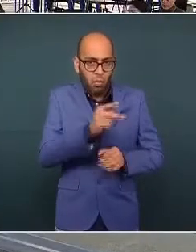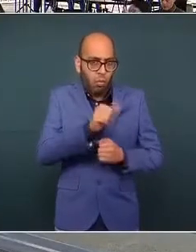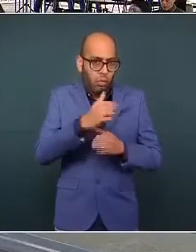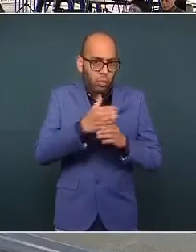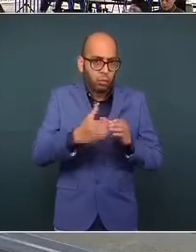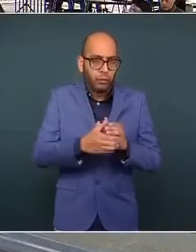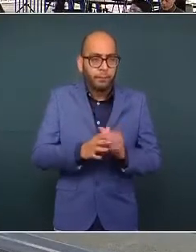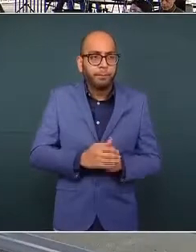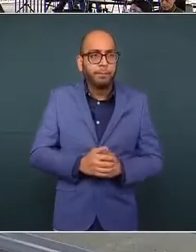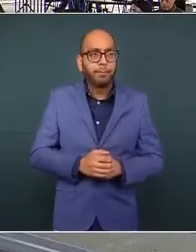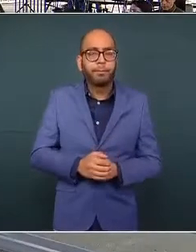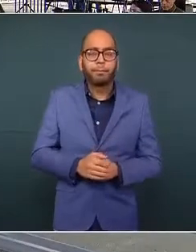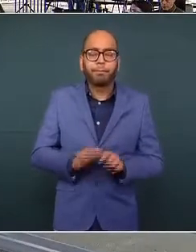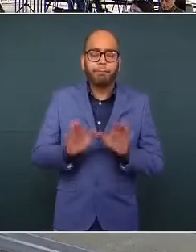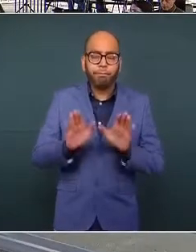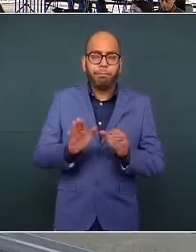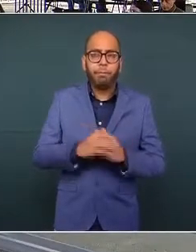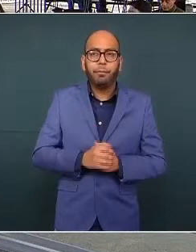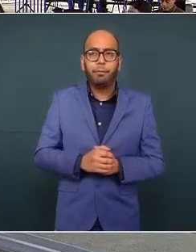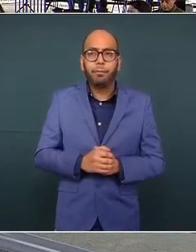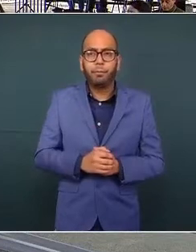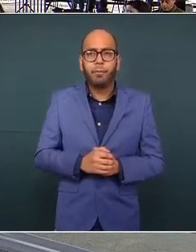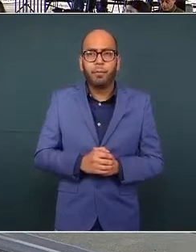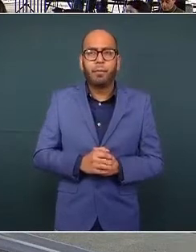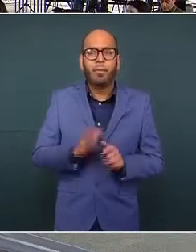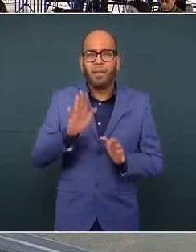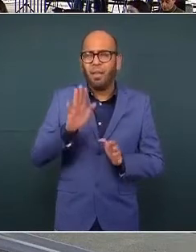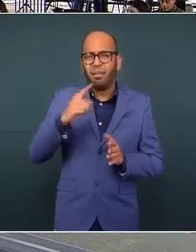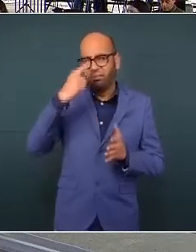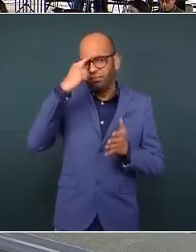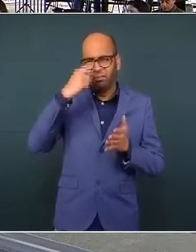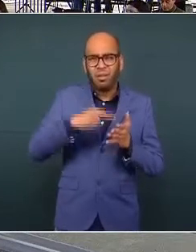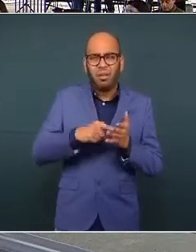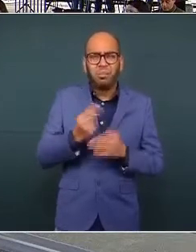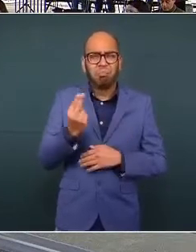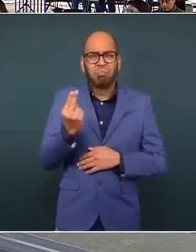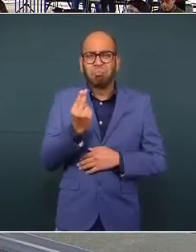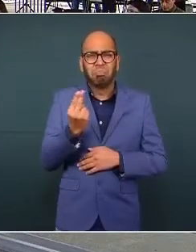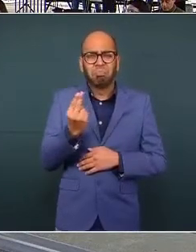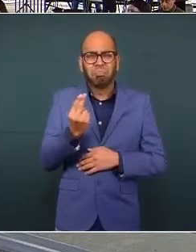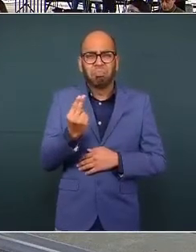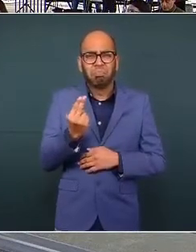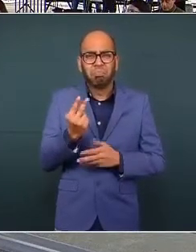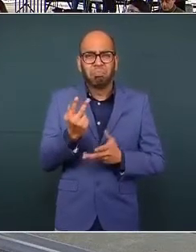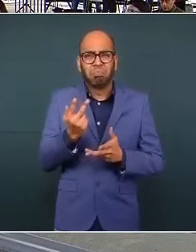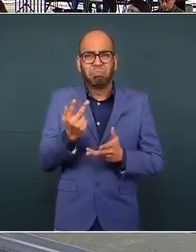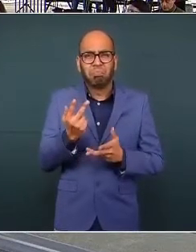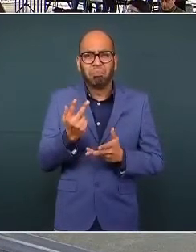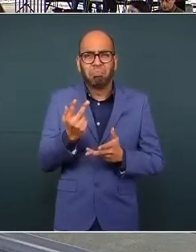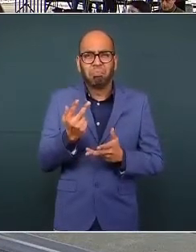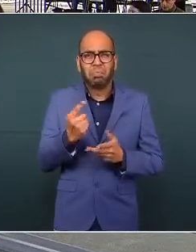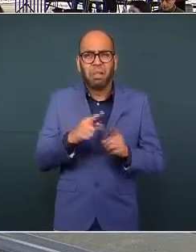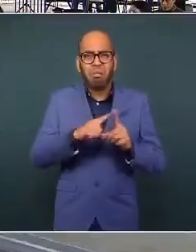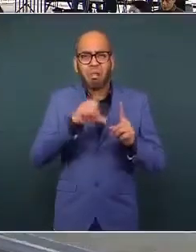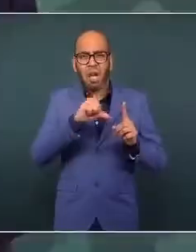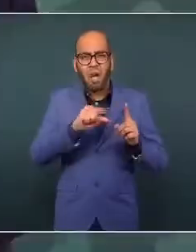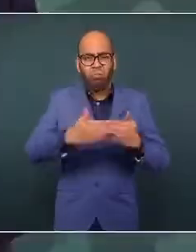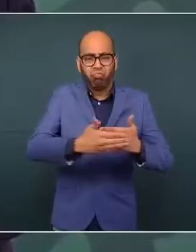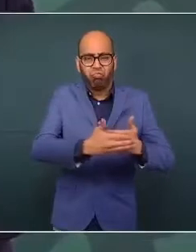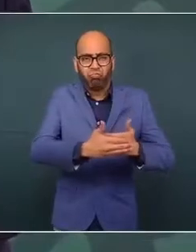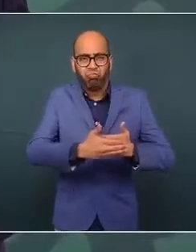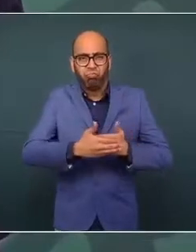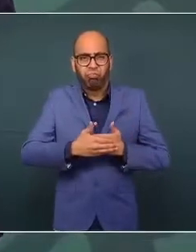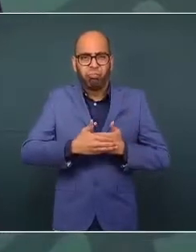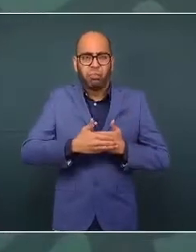bueno, mire, no es necesario la nacionalización porque de acuerdo a la Constitución, en